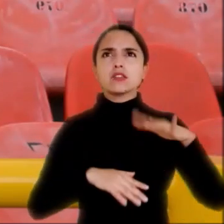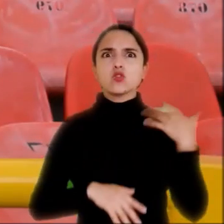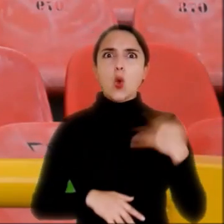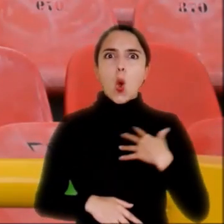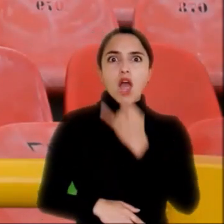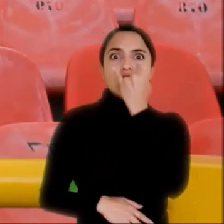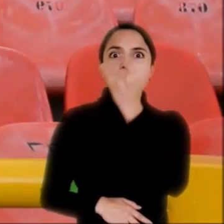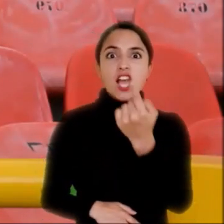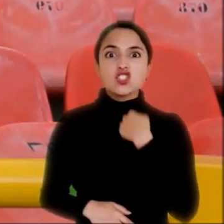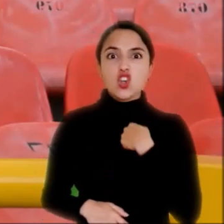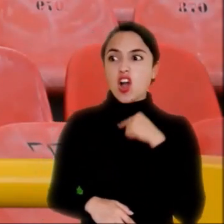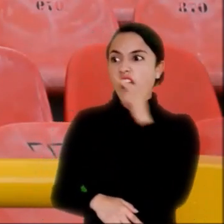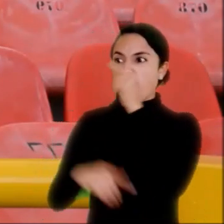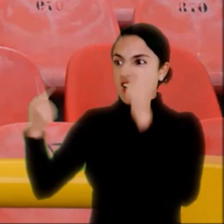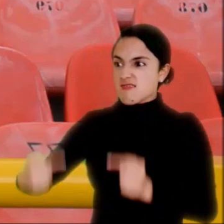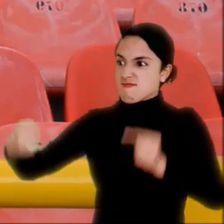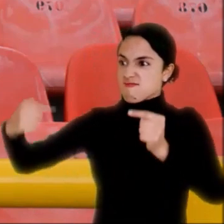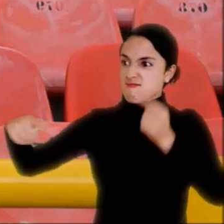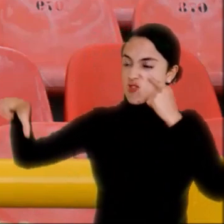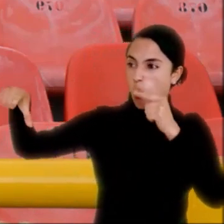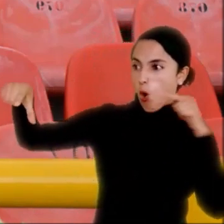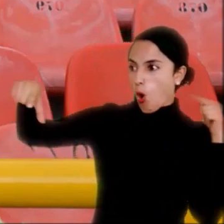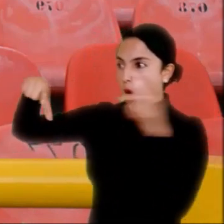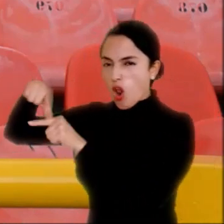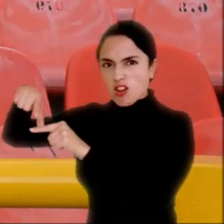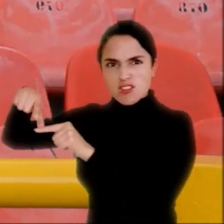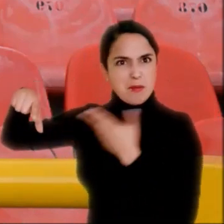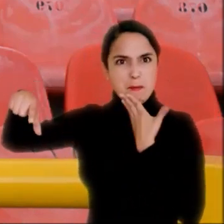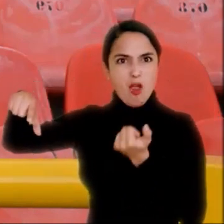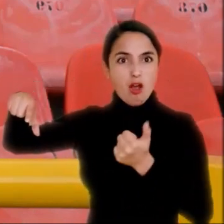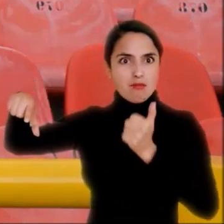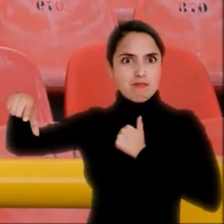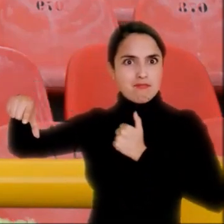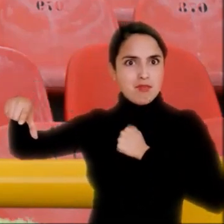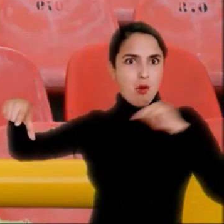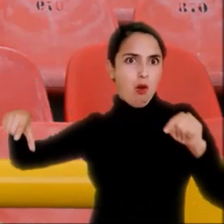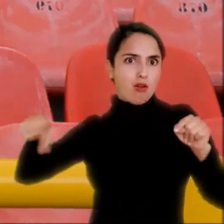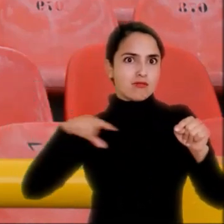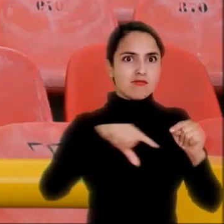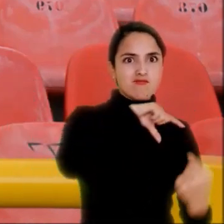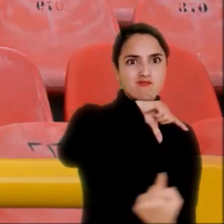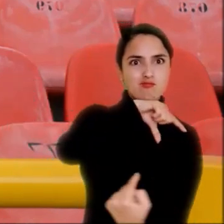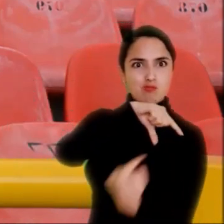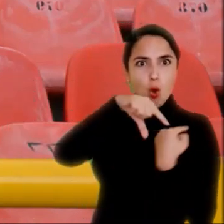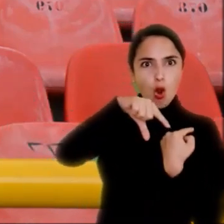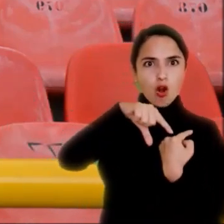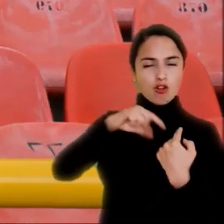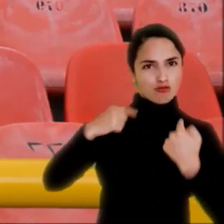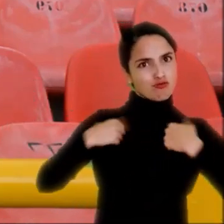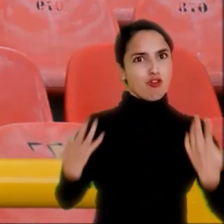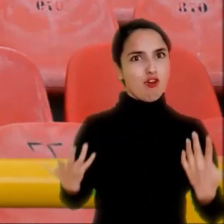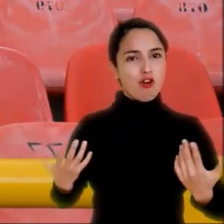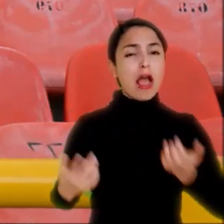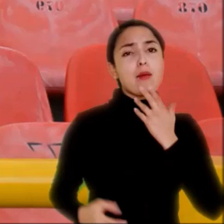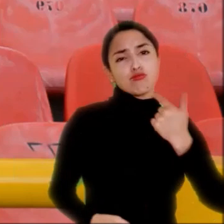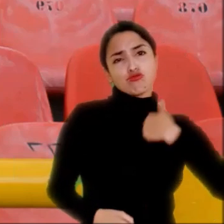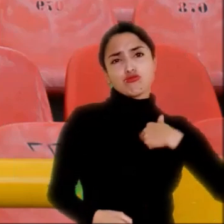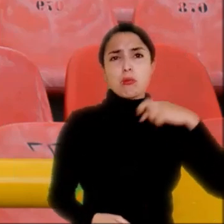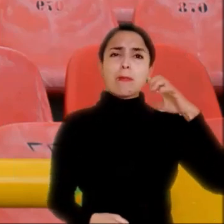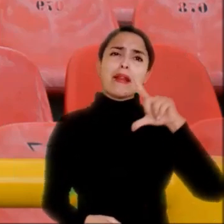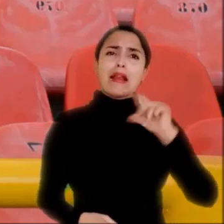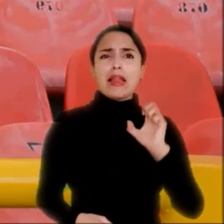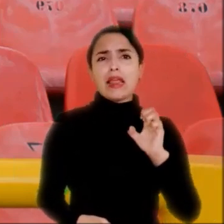interesante marcar un autogol que un gol. Un gol, salvo si uno se llama Pelé, es algo